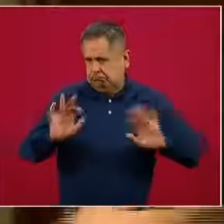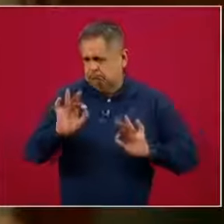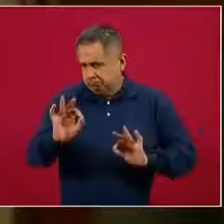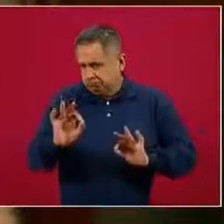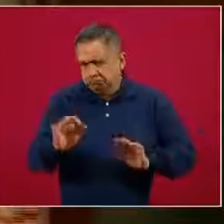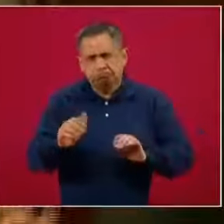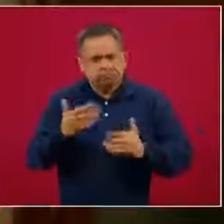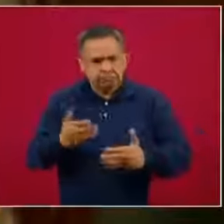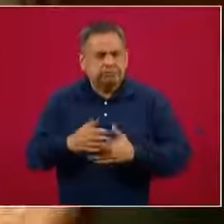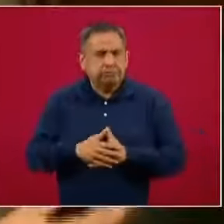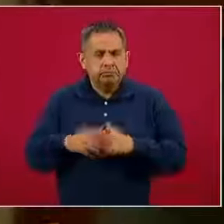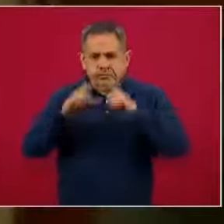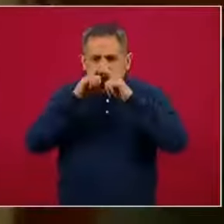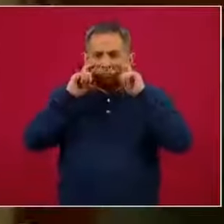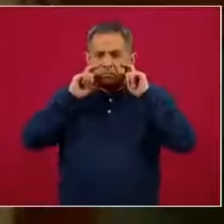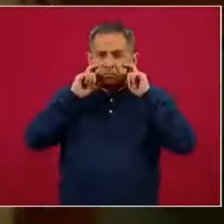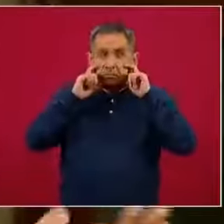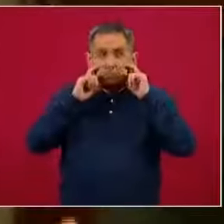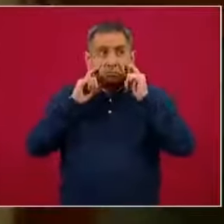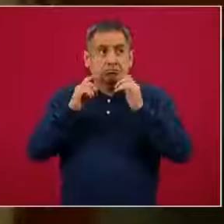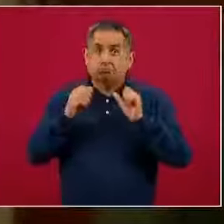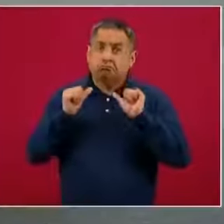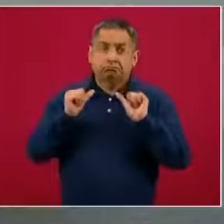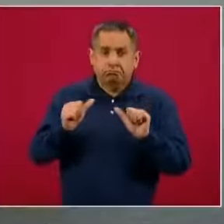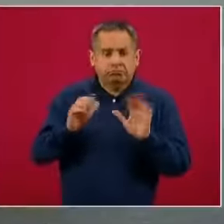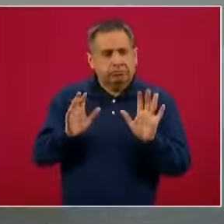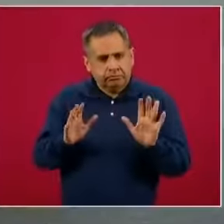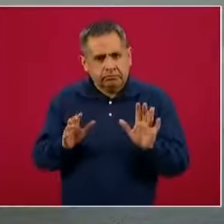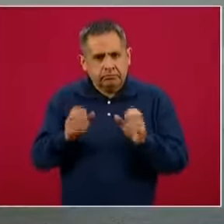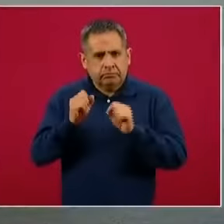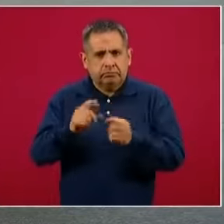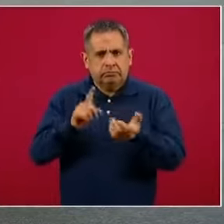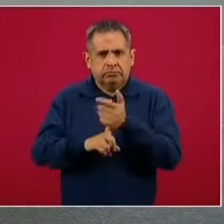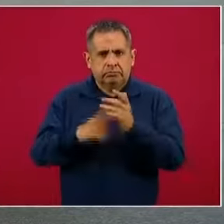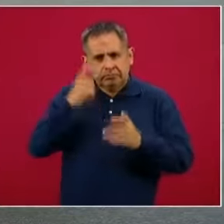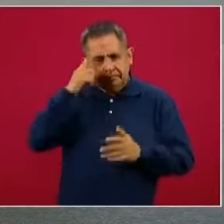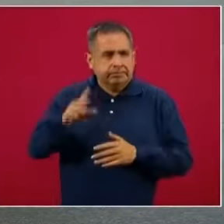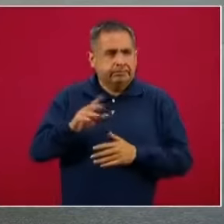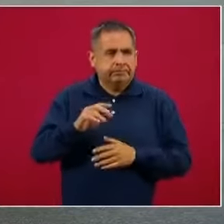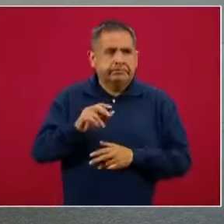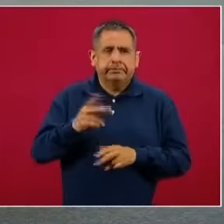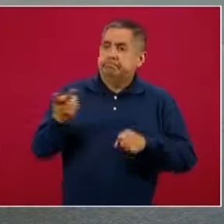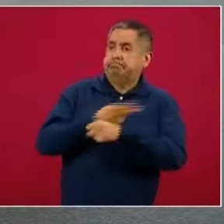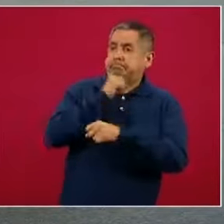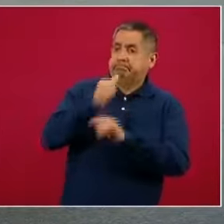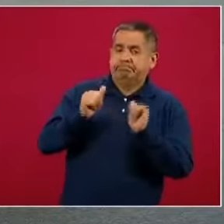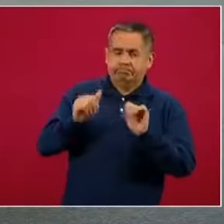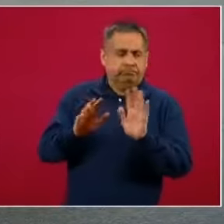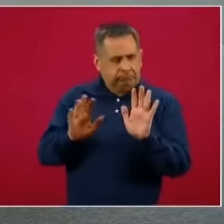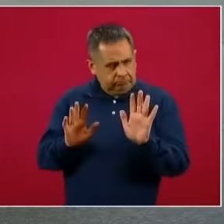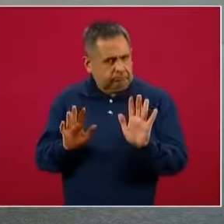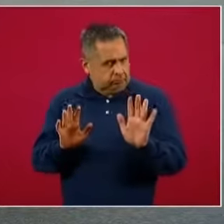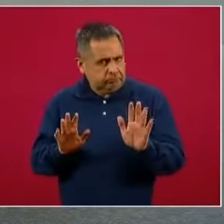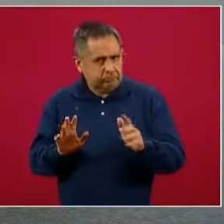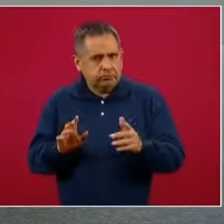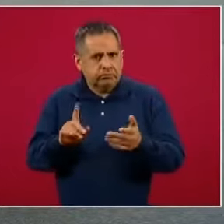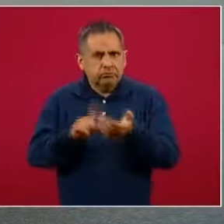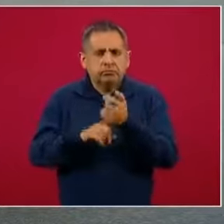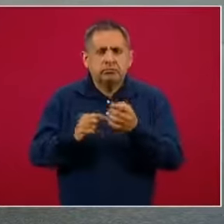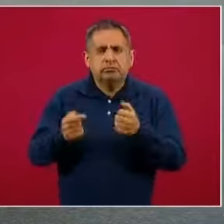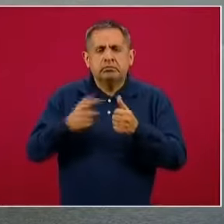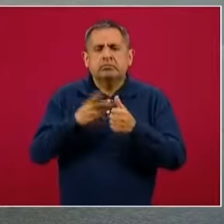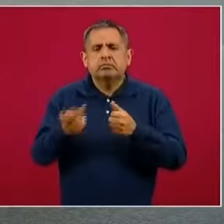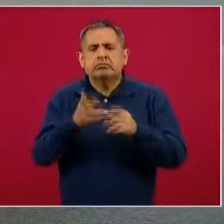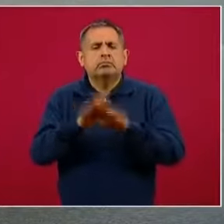Usted ha dicho que el cubrebocas pues no es confiable como para evitar que se contagie uno. Entonces, ese es el